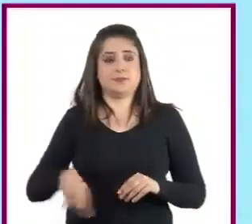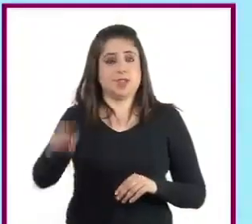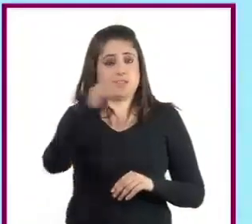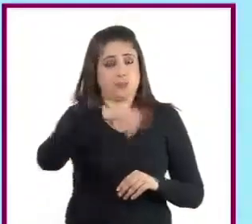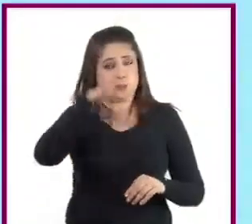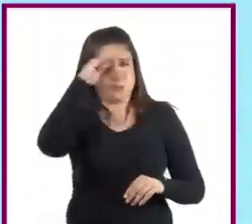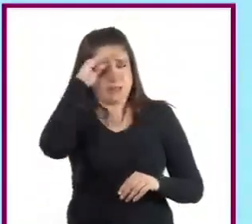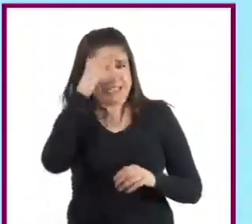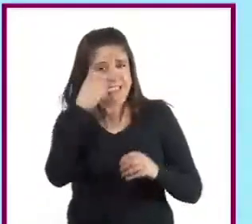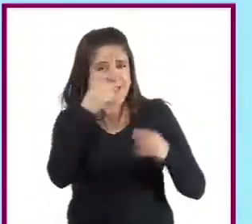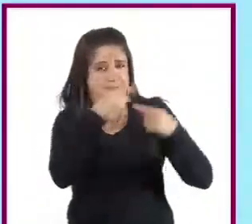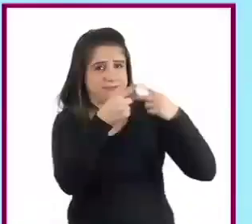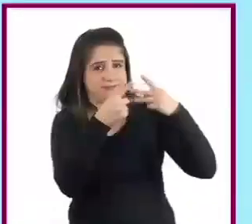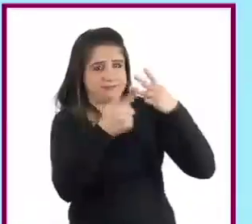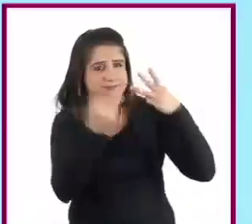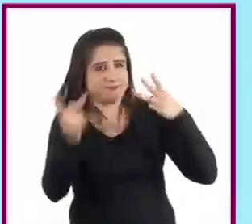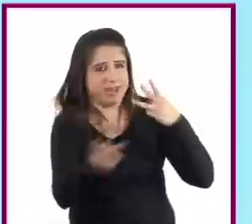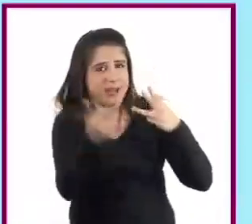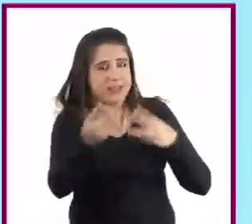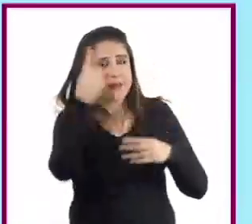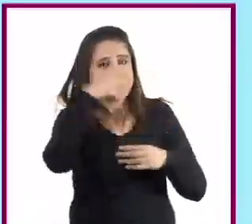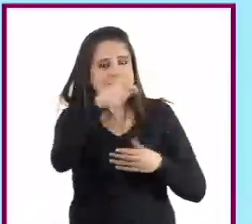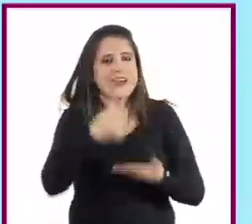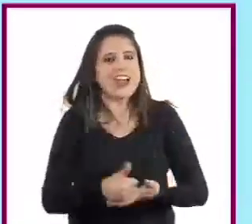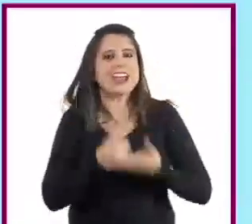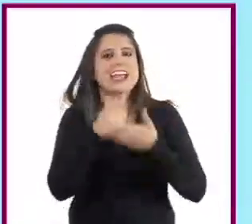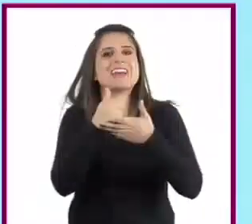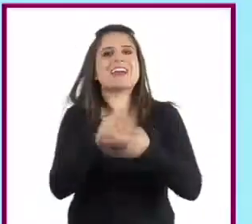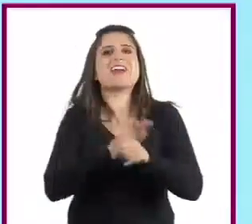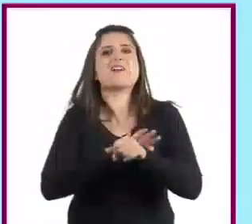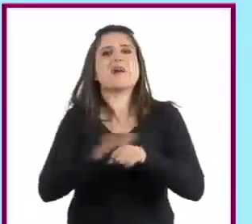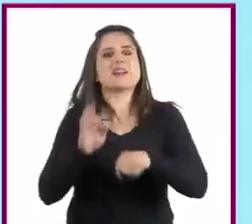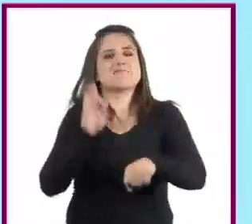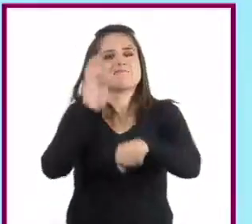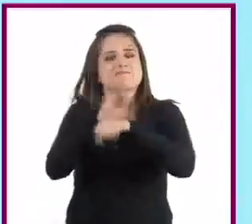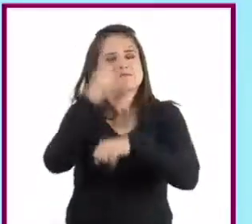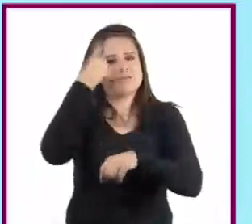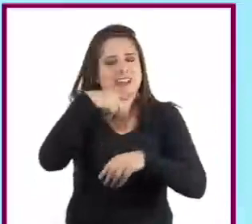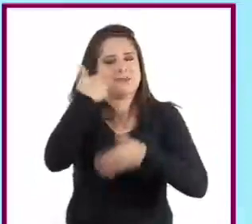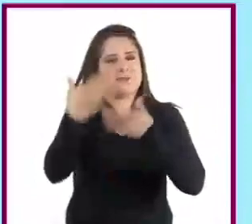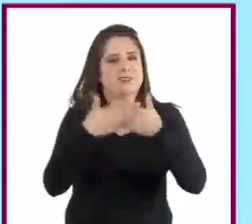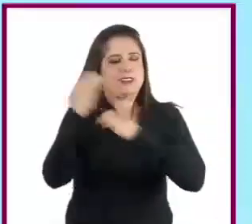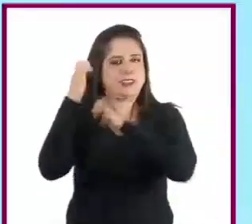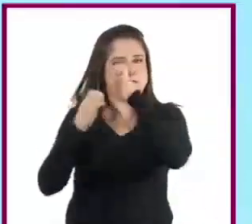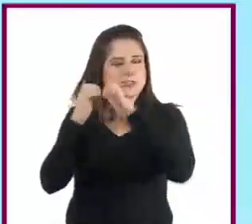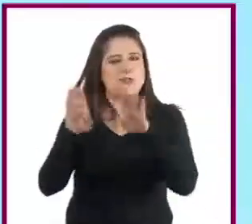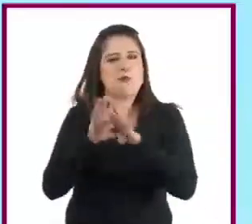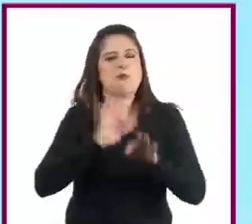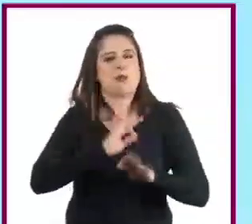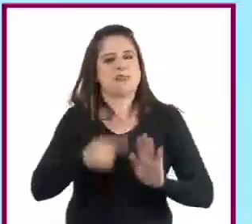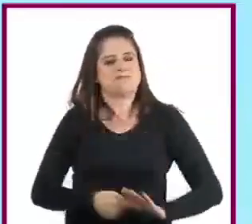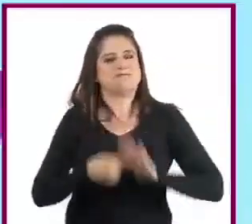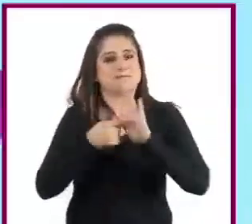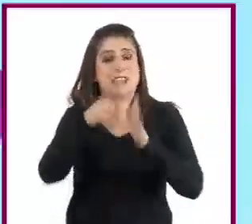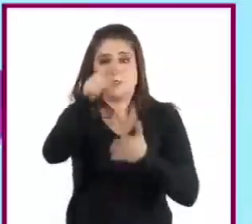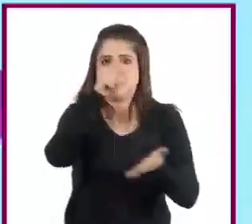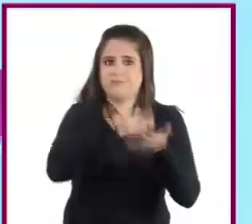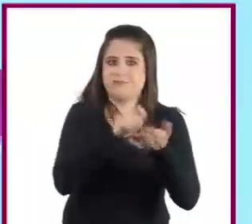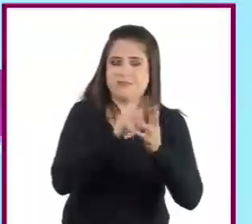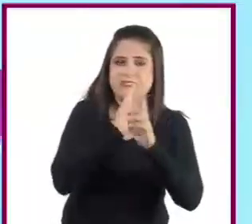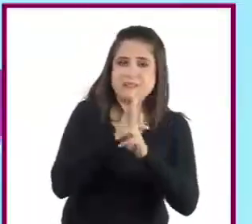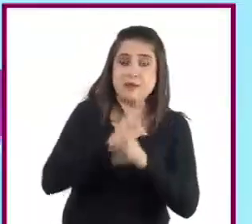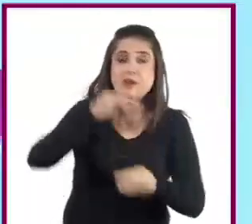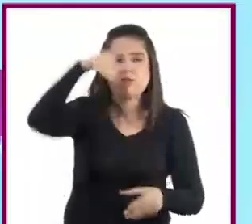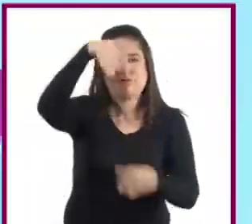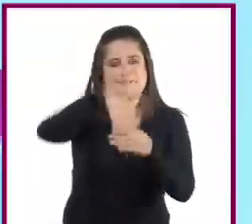Reflexionen sobre estas preguntas que les ayudarán a saber qué es lo que deben trabajar para su próxima exposición. Anoten sus respuestas y